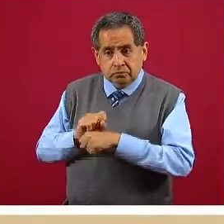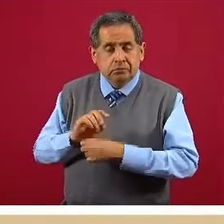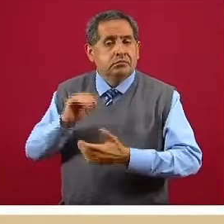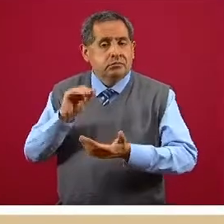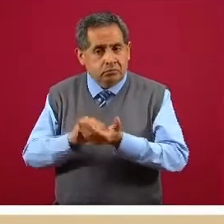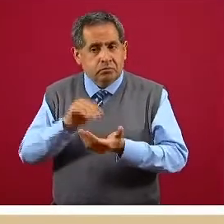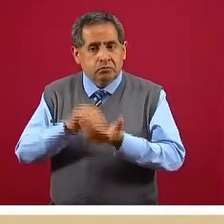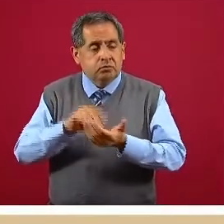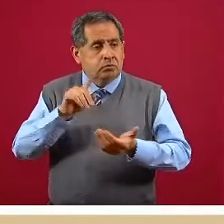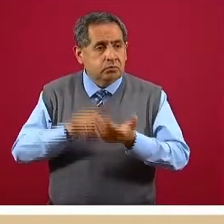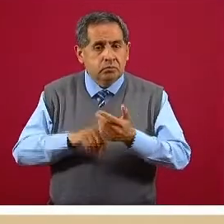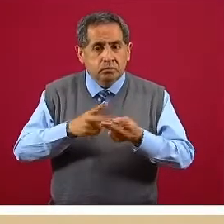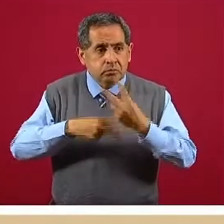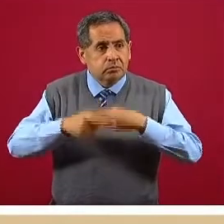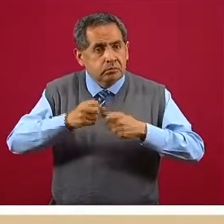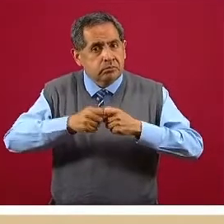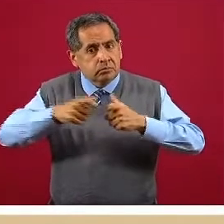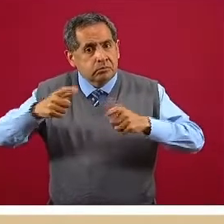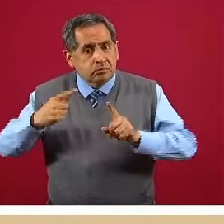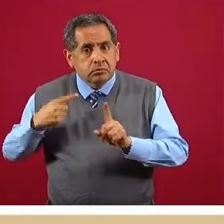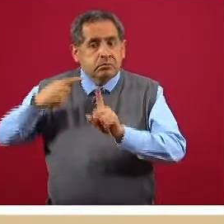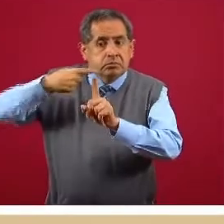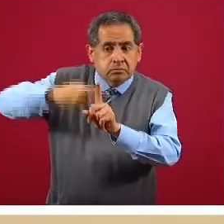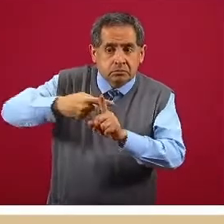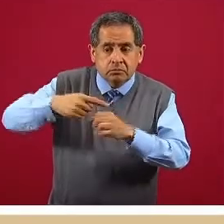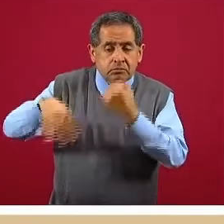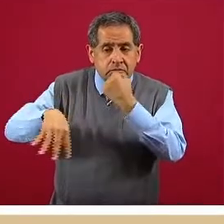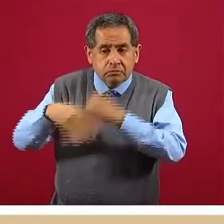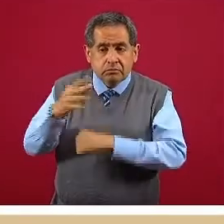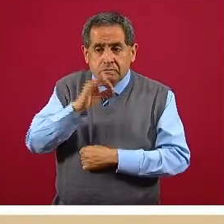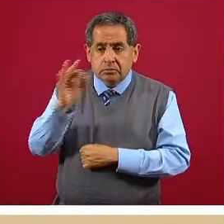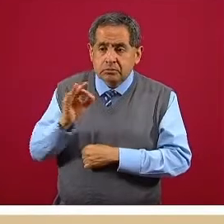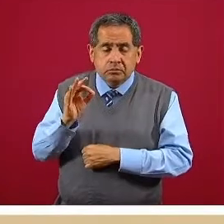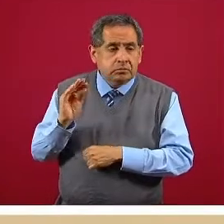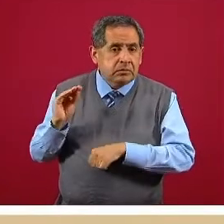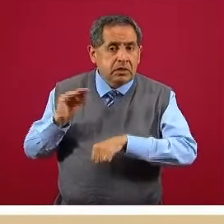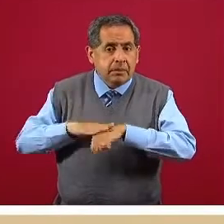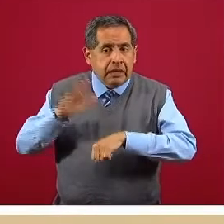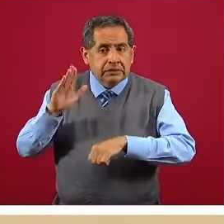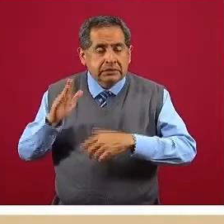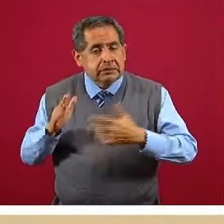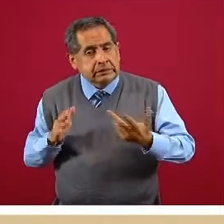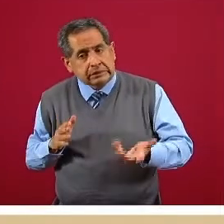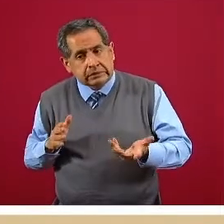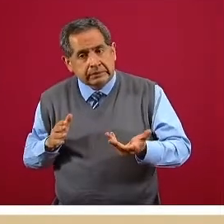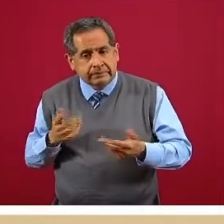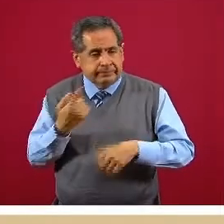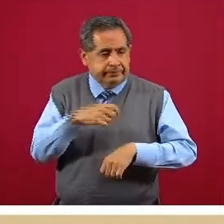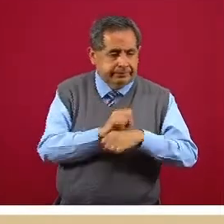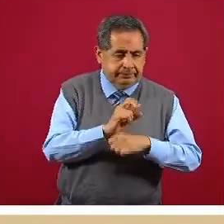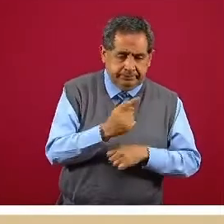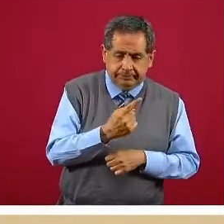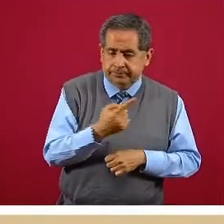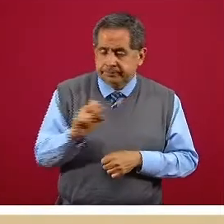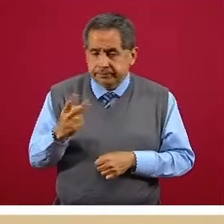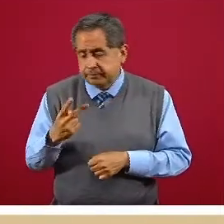continúa la aceleración de más 14% entre la semana 31 y